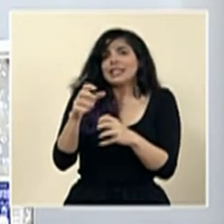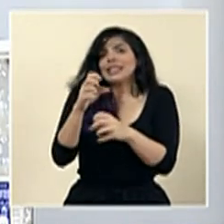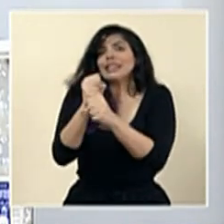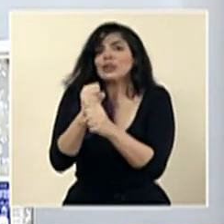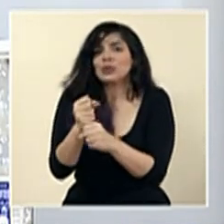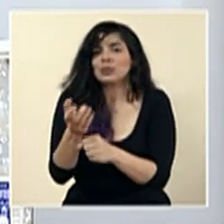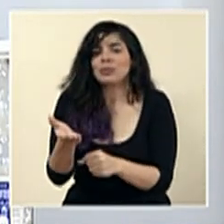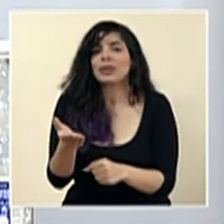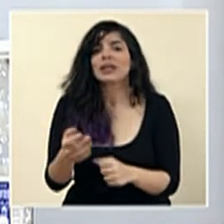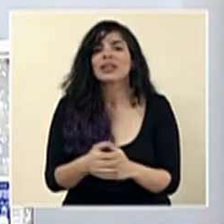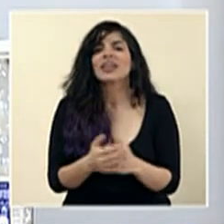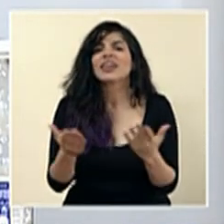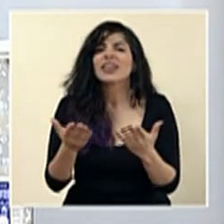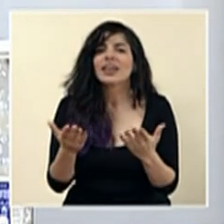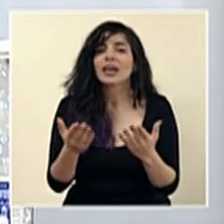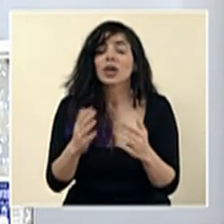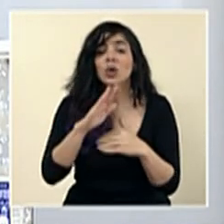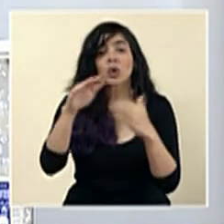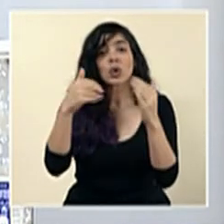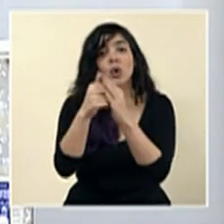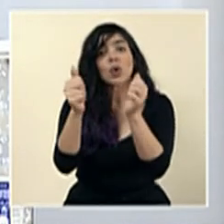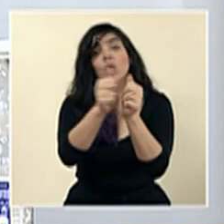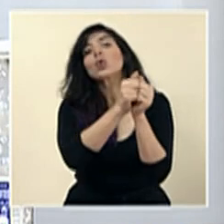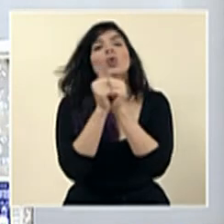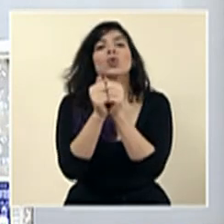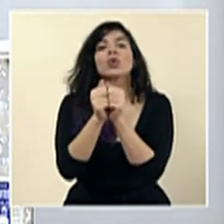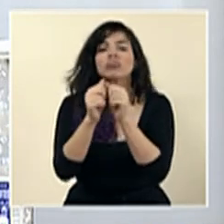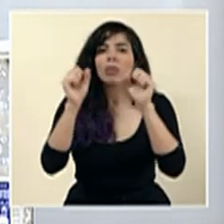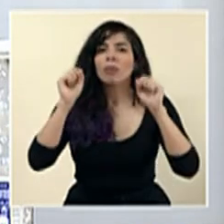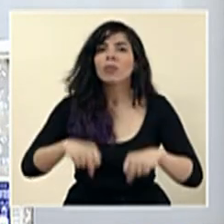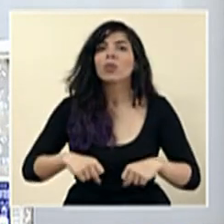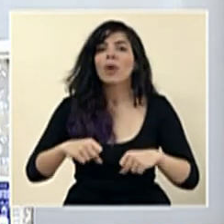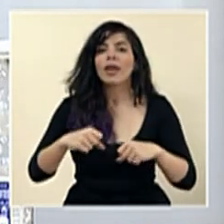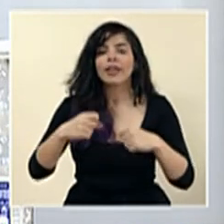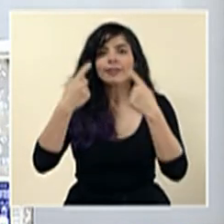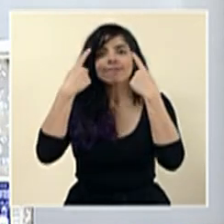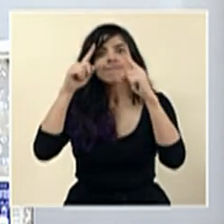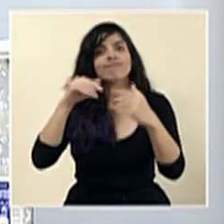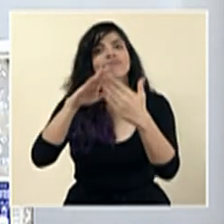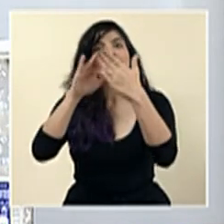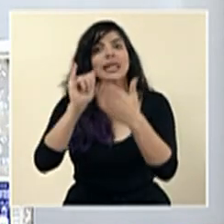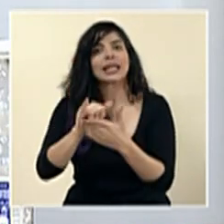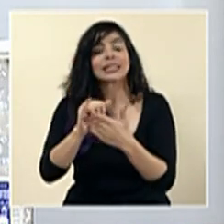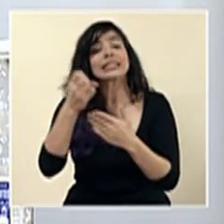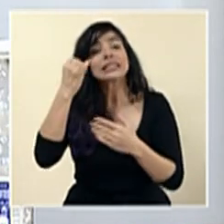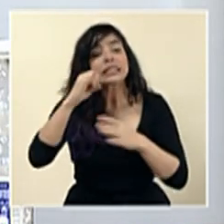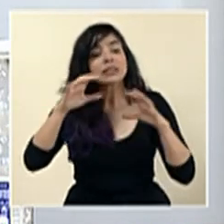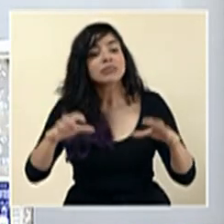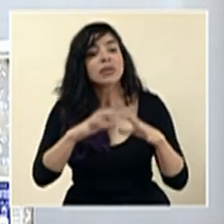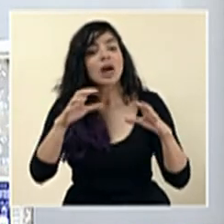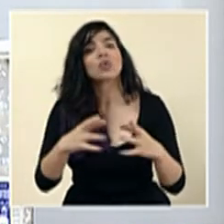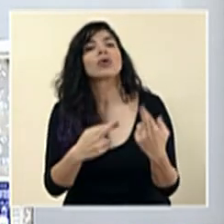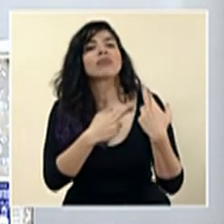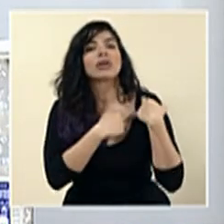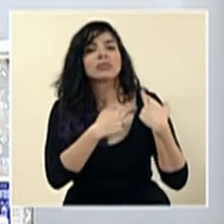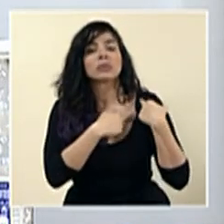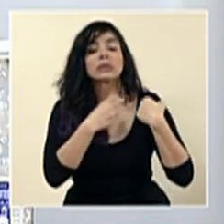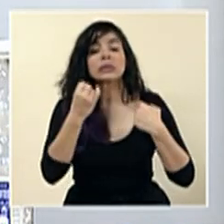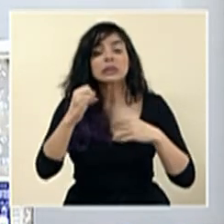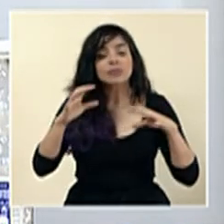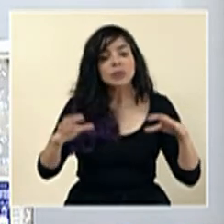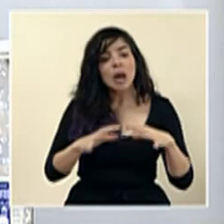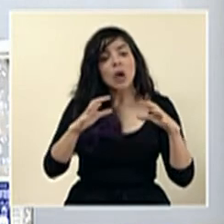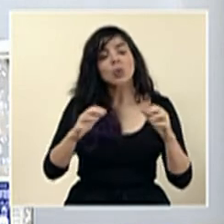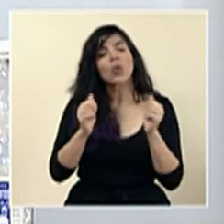esto, que es que juntos podremos salir de esto si actuamos con responsabilidad, si actuamos